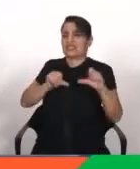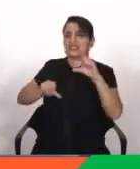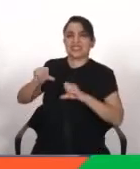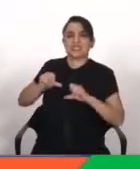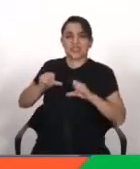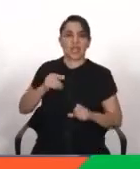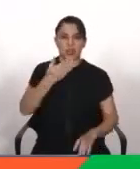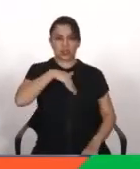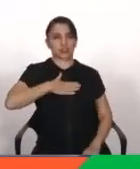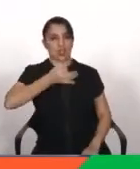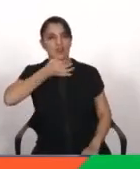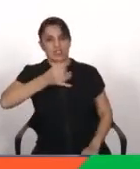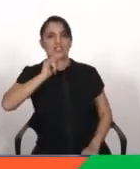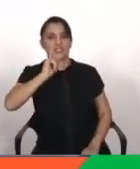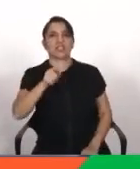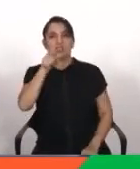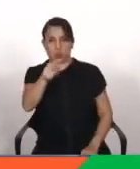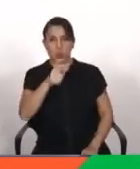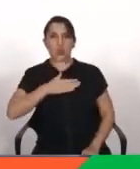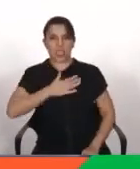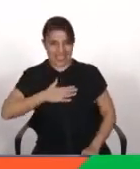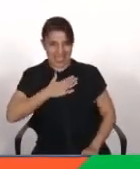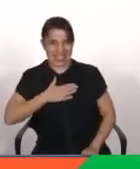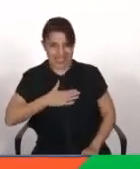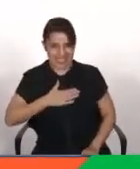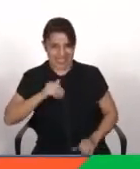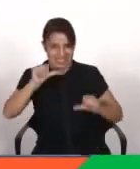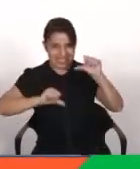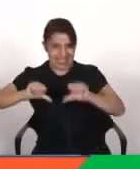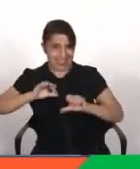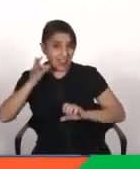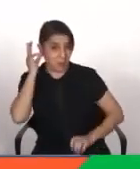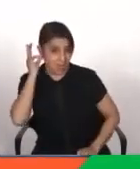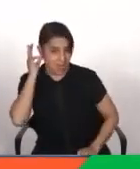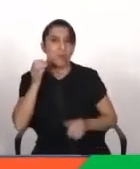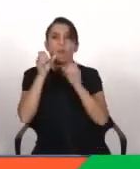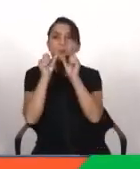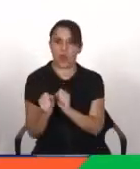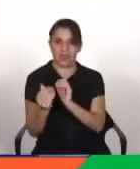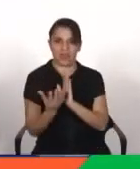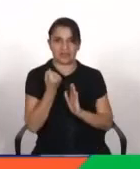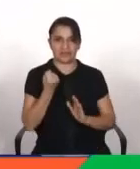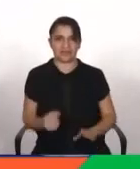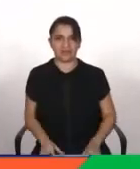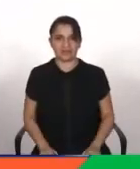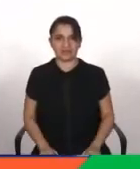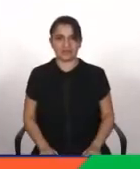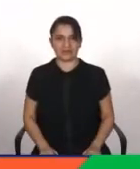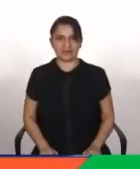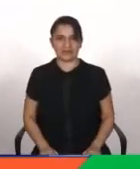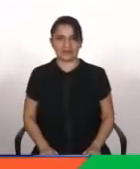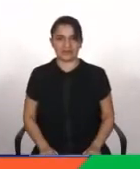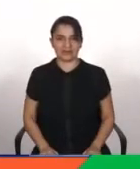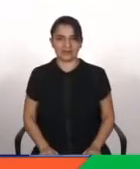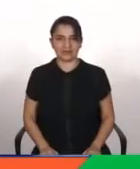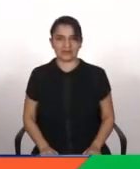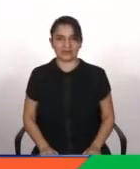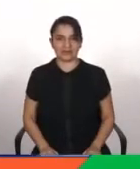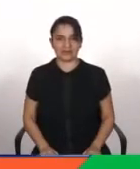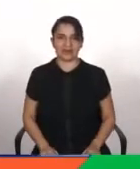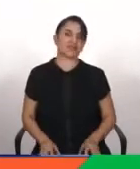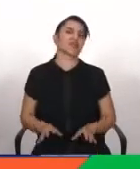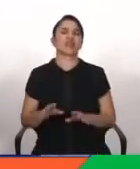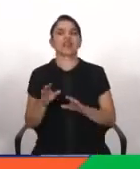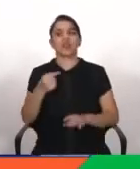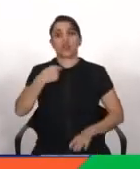sí, sí, si tú quieres ser científica, lo puedes ser. Sí. Agregar a lo que dice